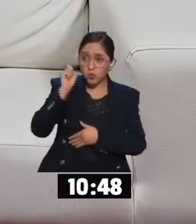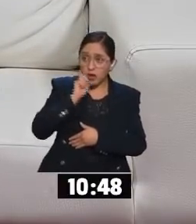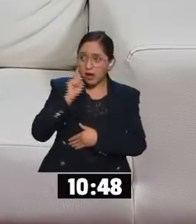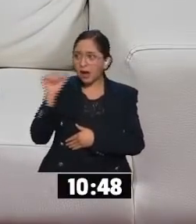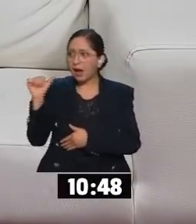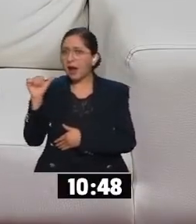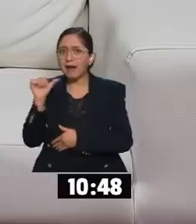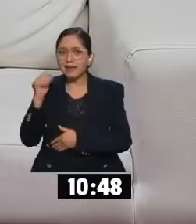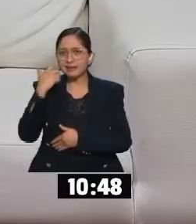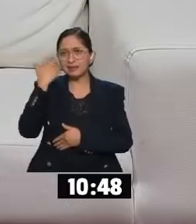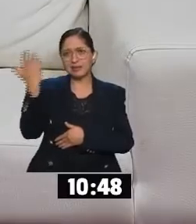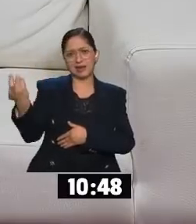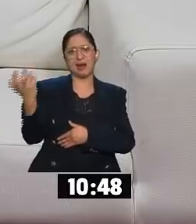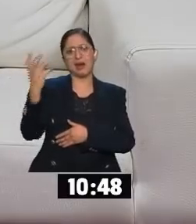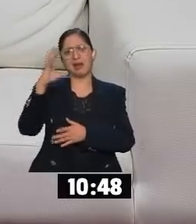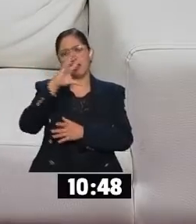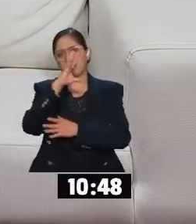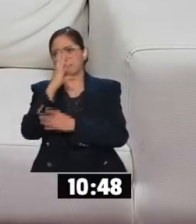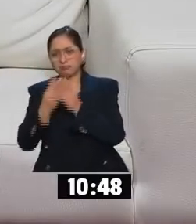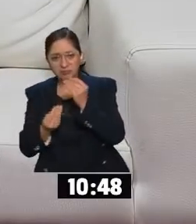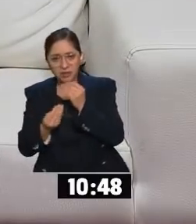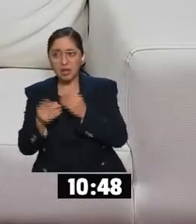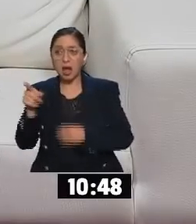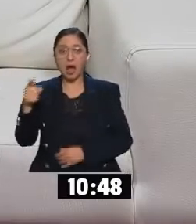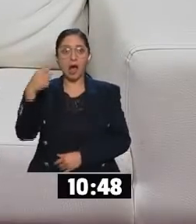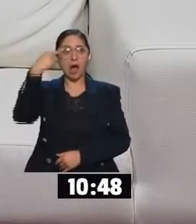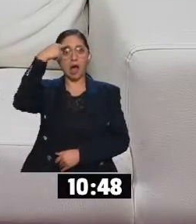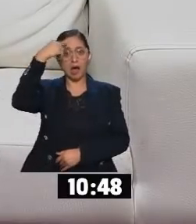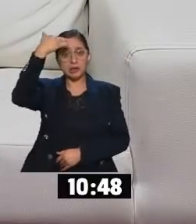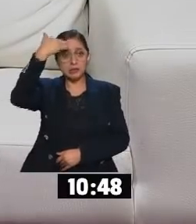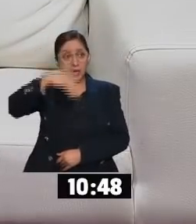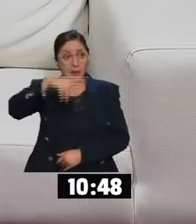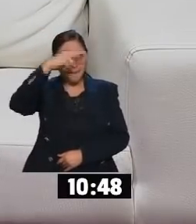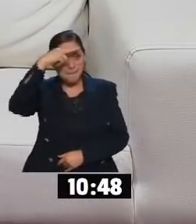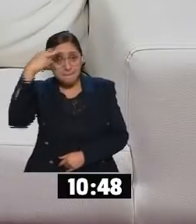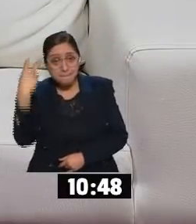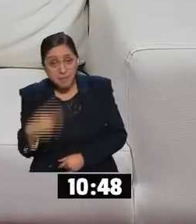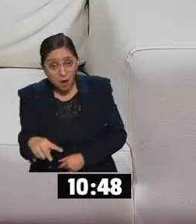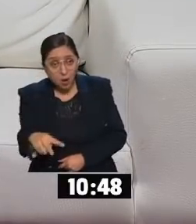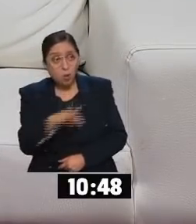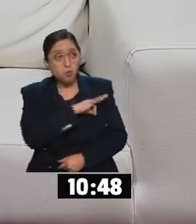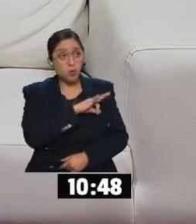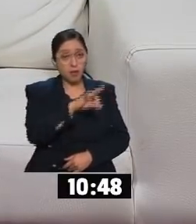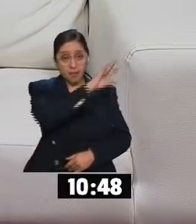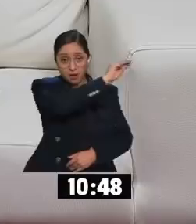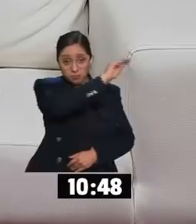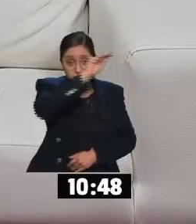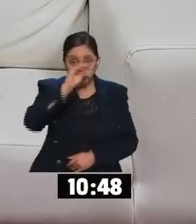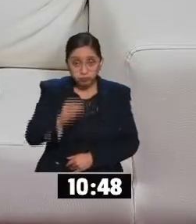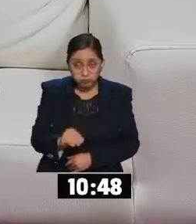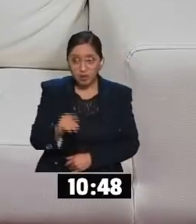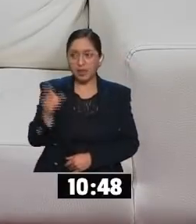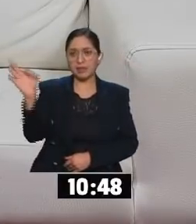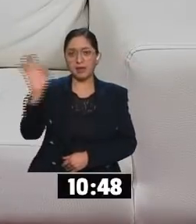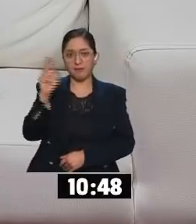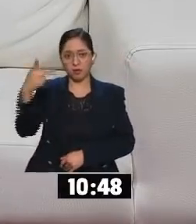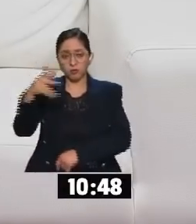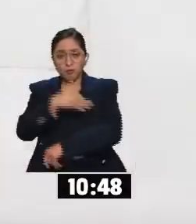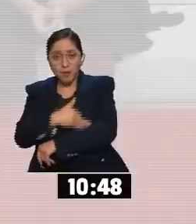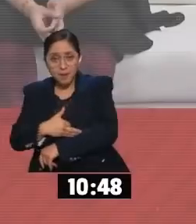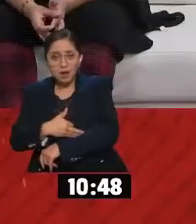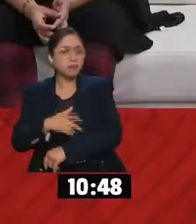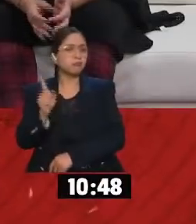México abrió dar asilo. Vinieron para acá. Con sus familias, me imagino. No, una viene con su